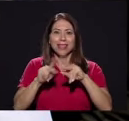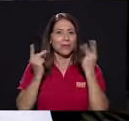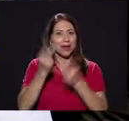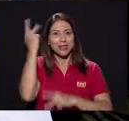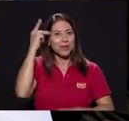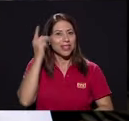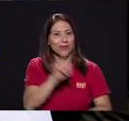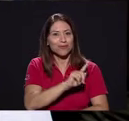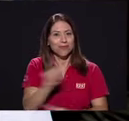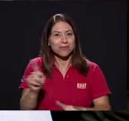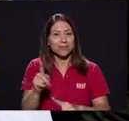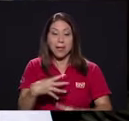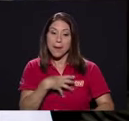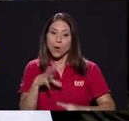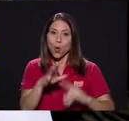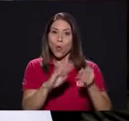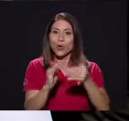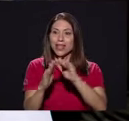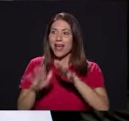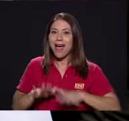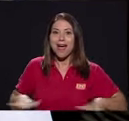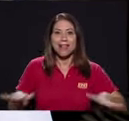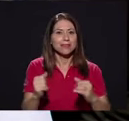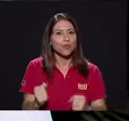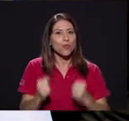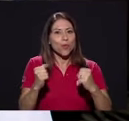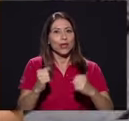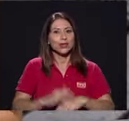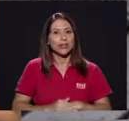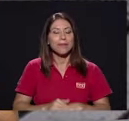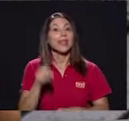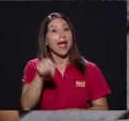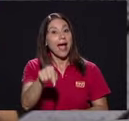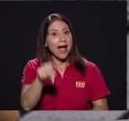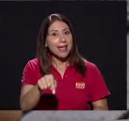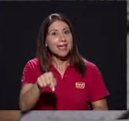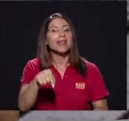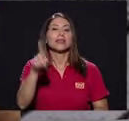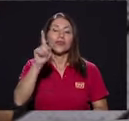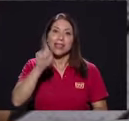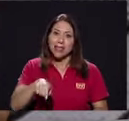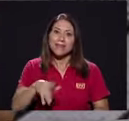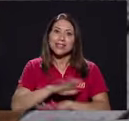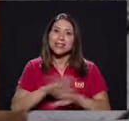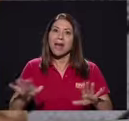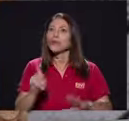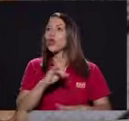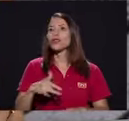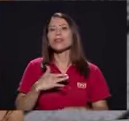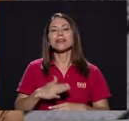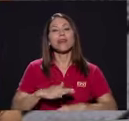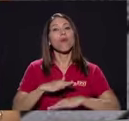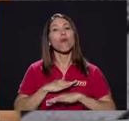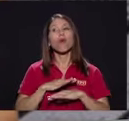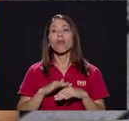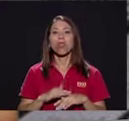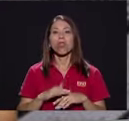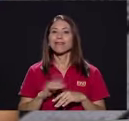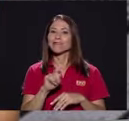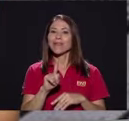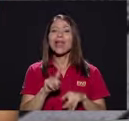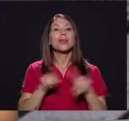de un partido político, que es comunitaria, que es local y que es muy poderosa. Y yo creo que es ahí donde hay que salir de la zona de confort, pero